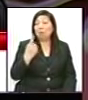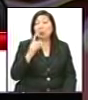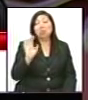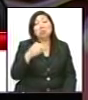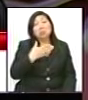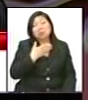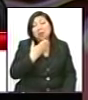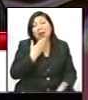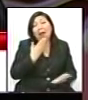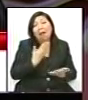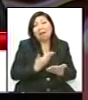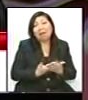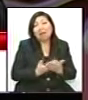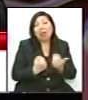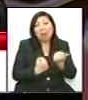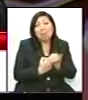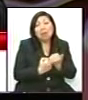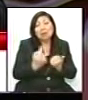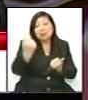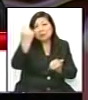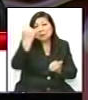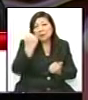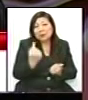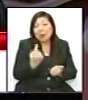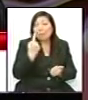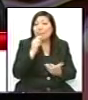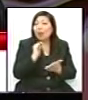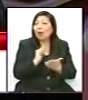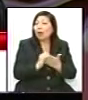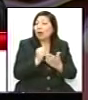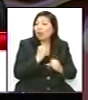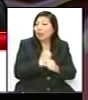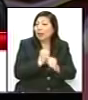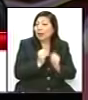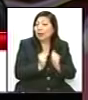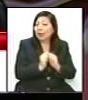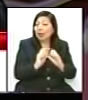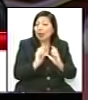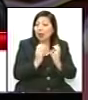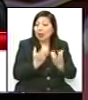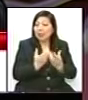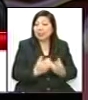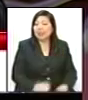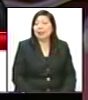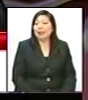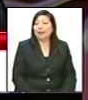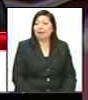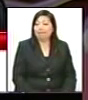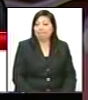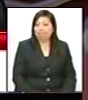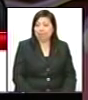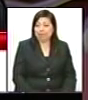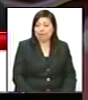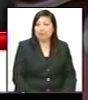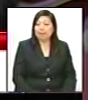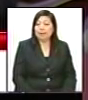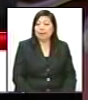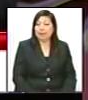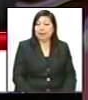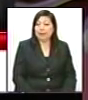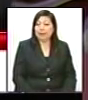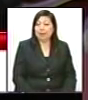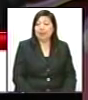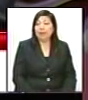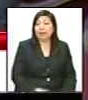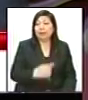colaboración y buena disposición para con el trabajo congresal. Señores congresistas, en